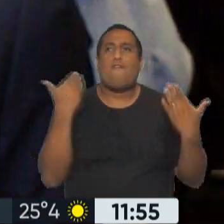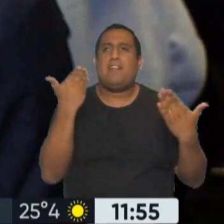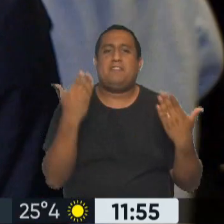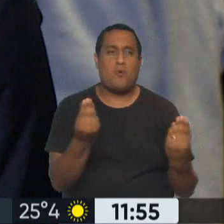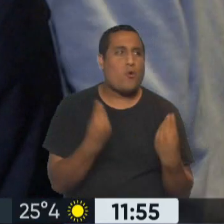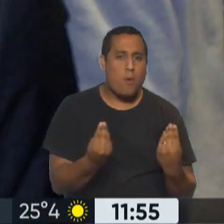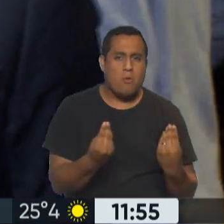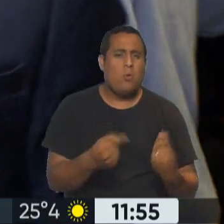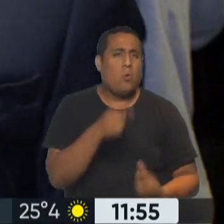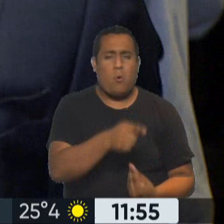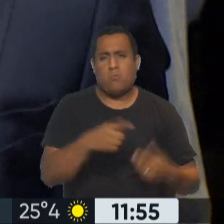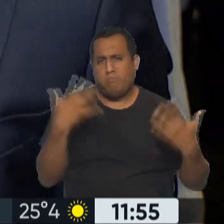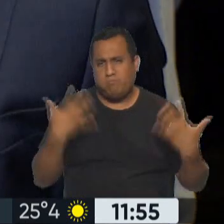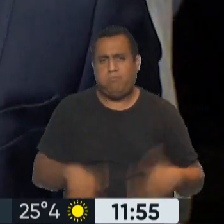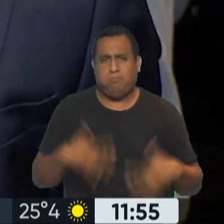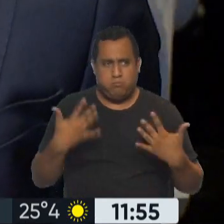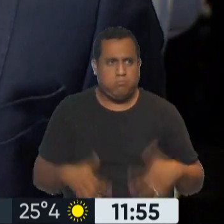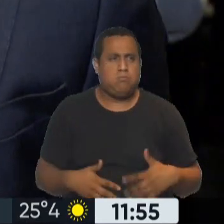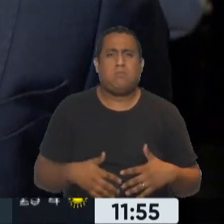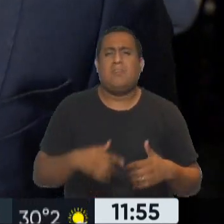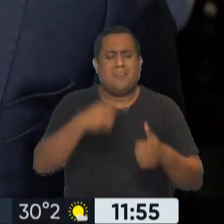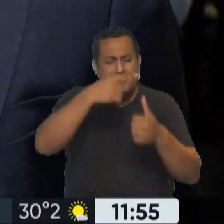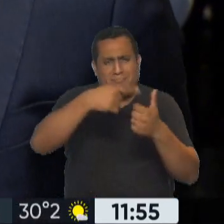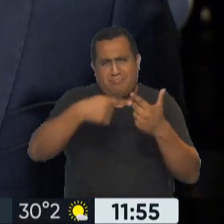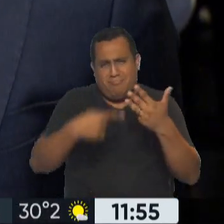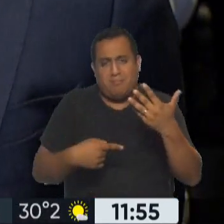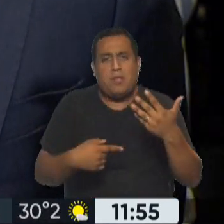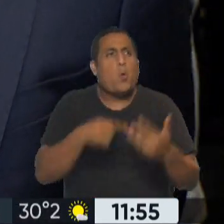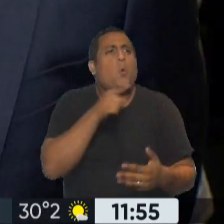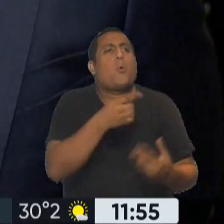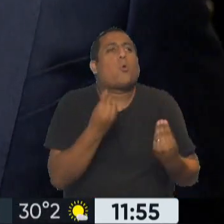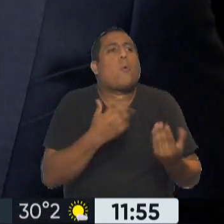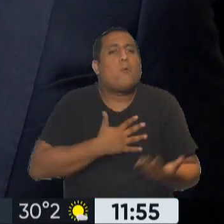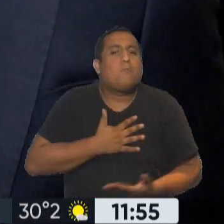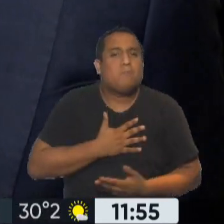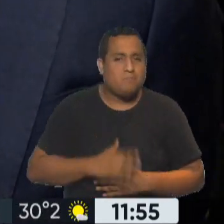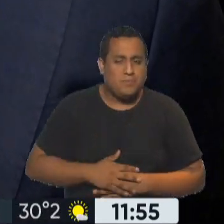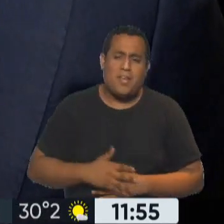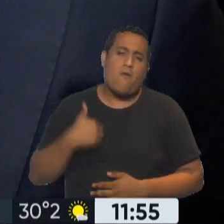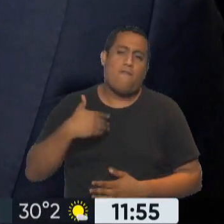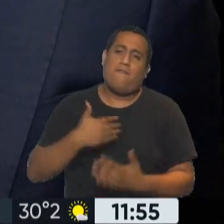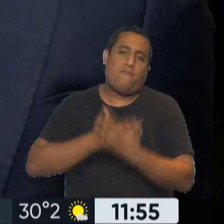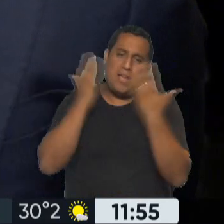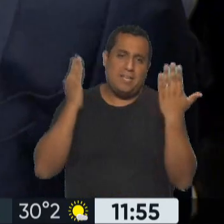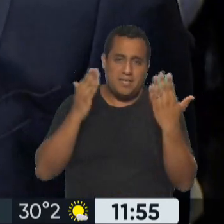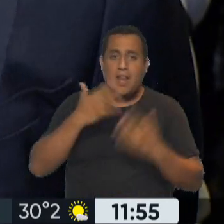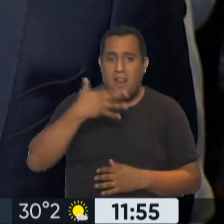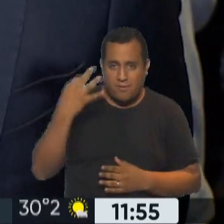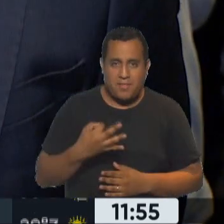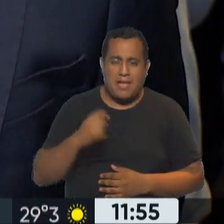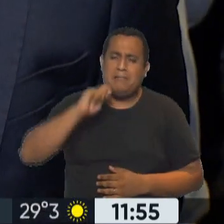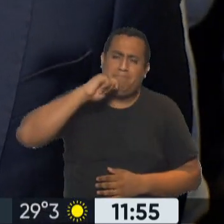es tremendo lo que has hecho, ¿no? En El Reino, con Maradona, digo, ¿cómo lo viviste vos? Bien, muy feliz, la verdad. Es un lindo